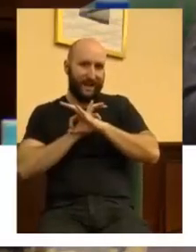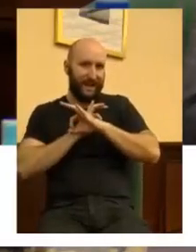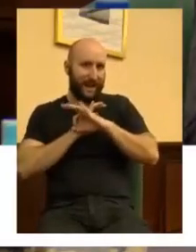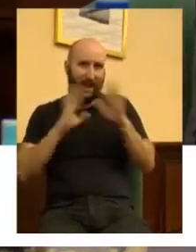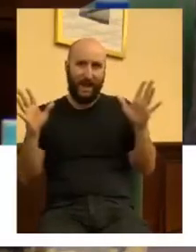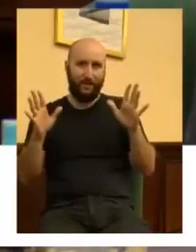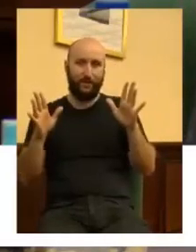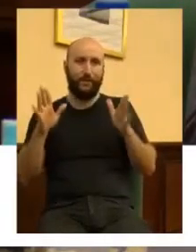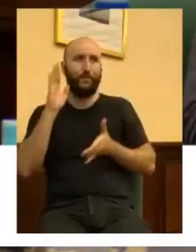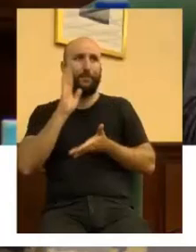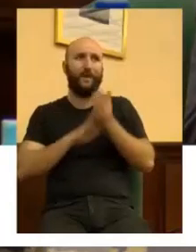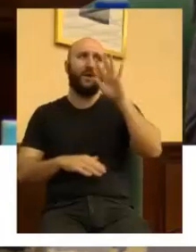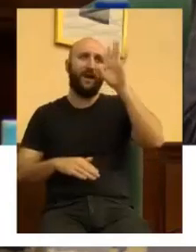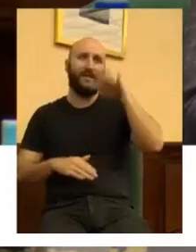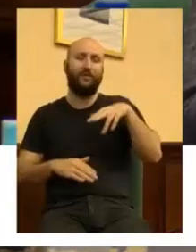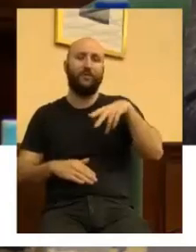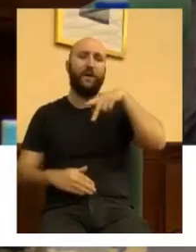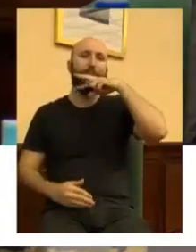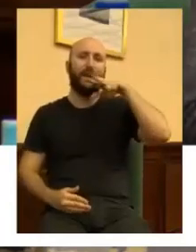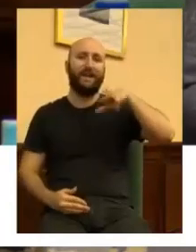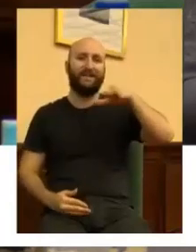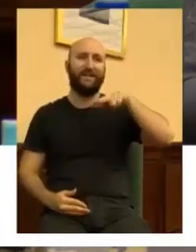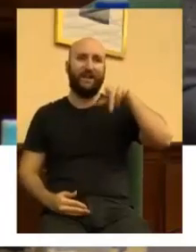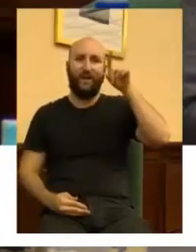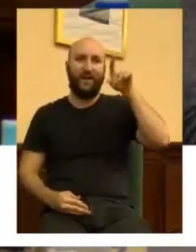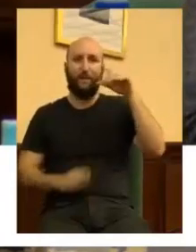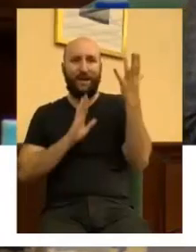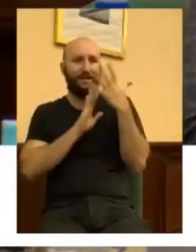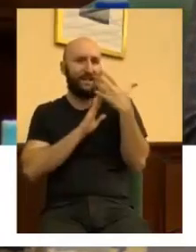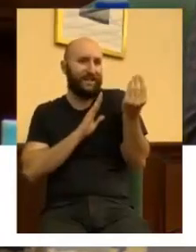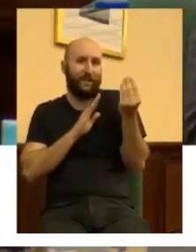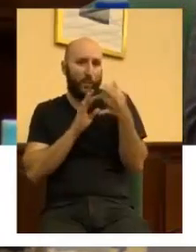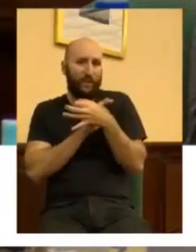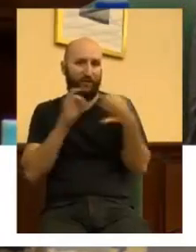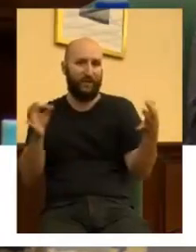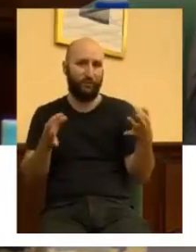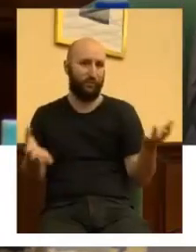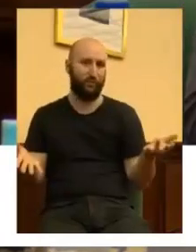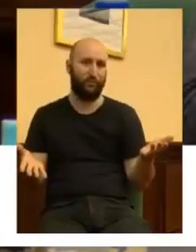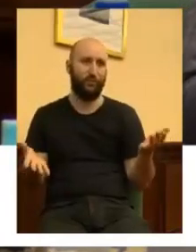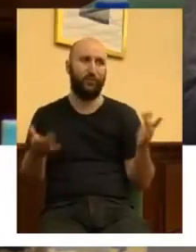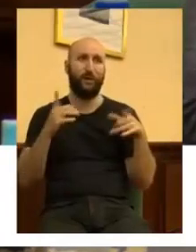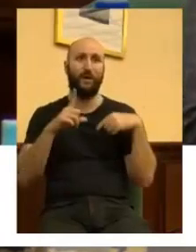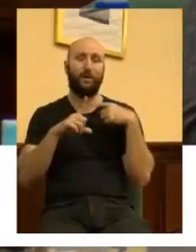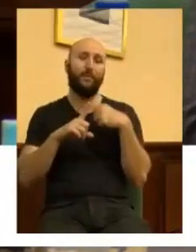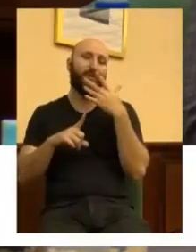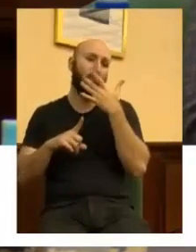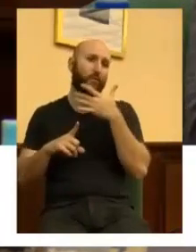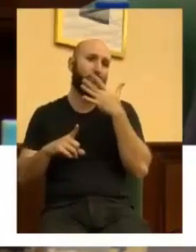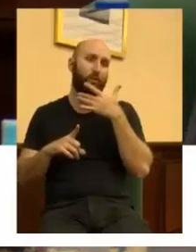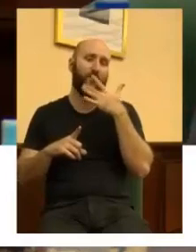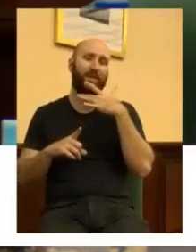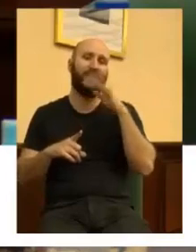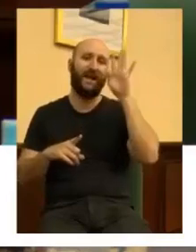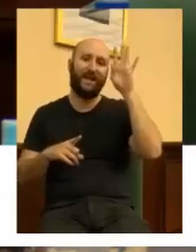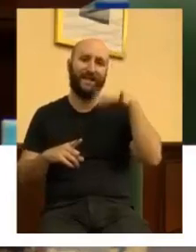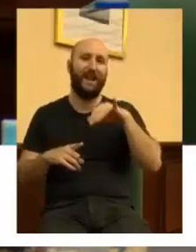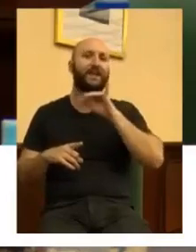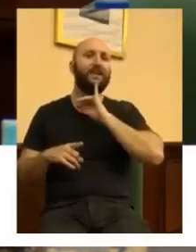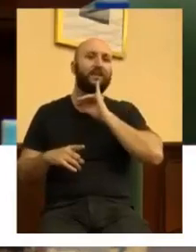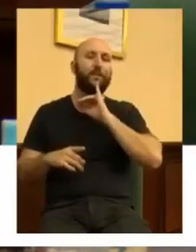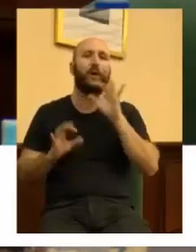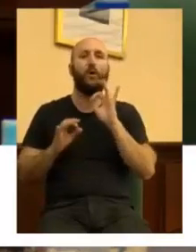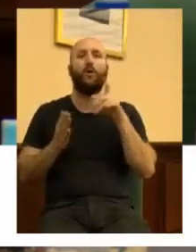hemos ido a Cataluña y hemos hablado en castellano y se nos ha entendido, y conocer, por supuesto, también el catalán o la